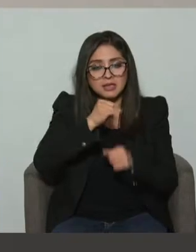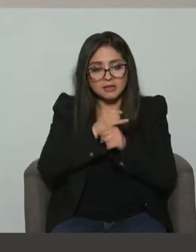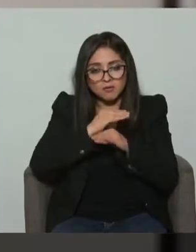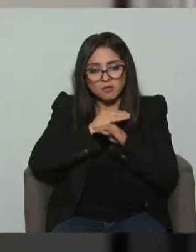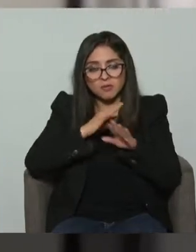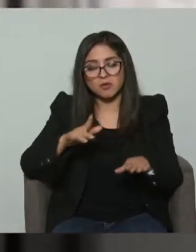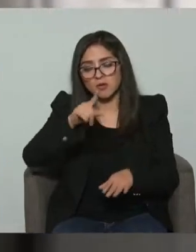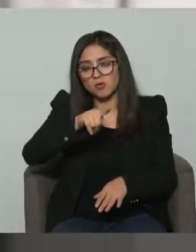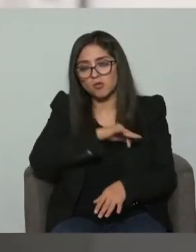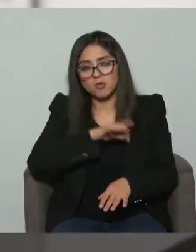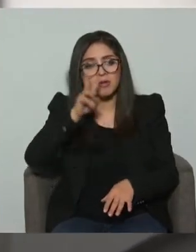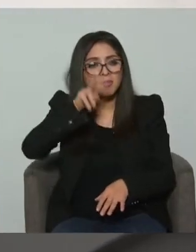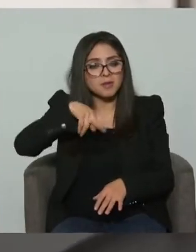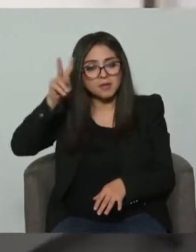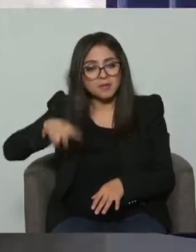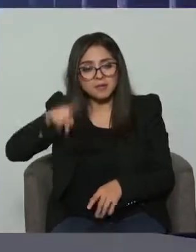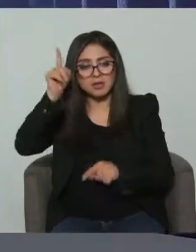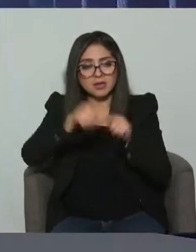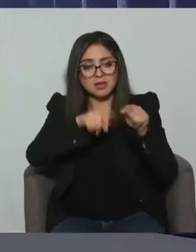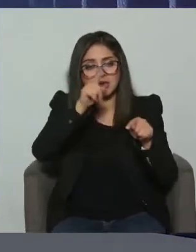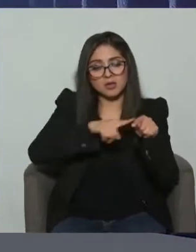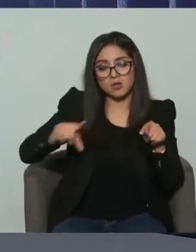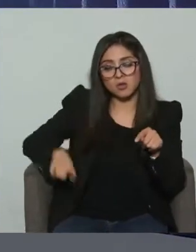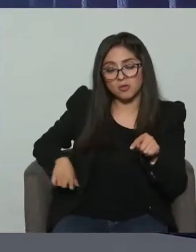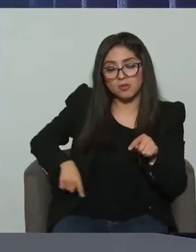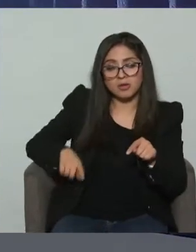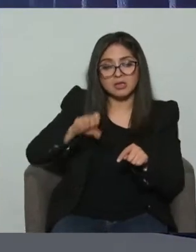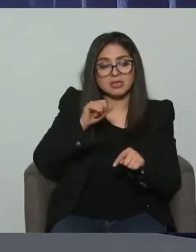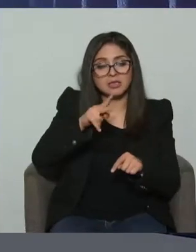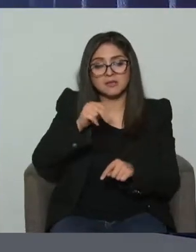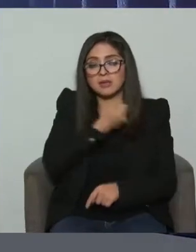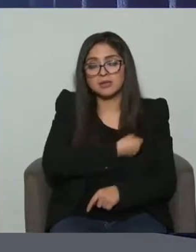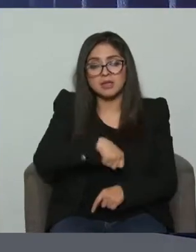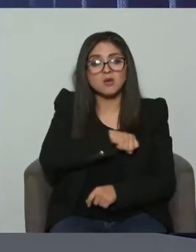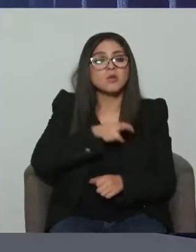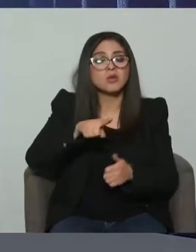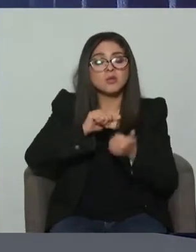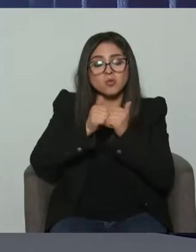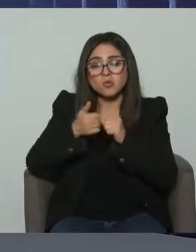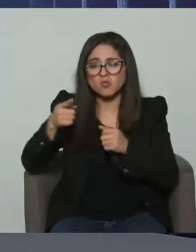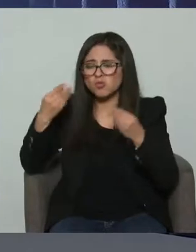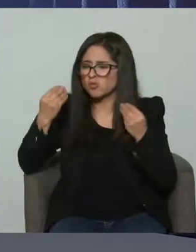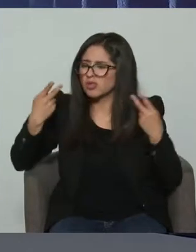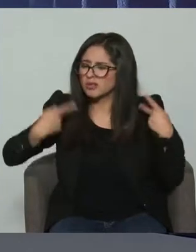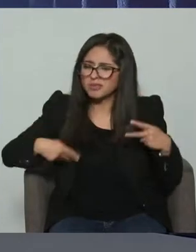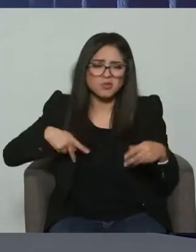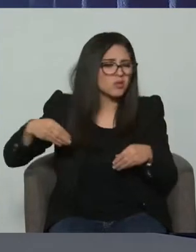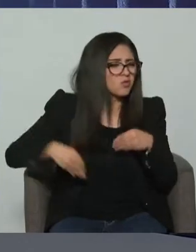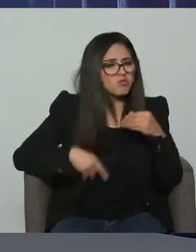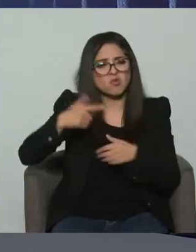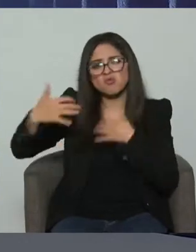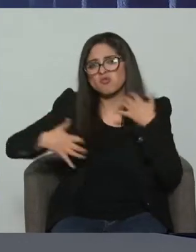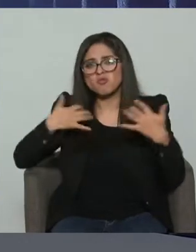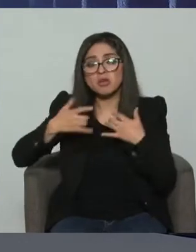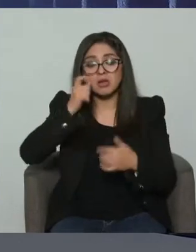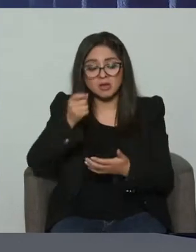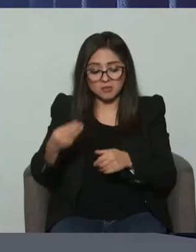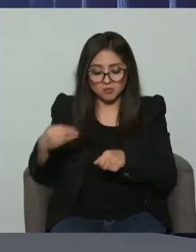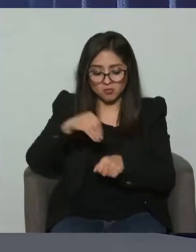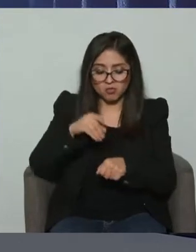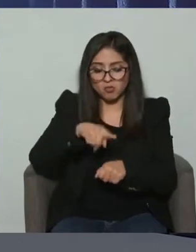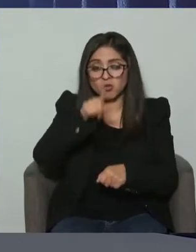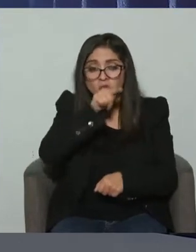así decirlo, que ha sufrido nuestro sistema de salud con todas las consecuencias que acarrean. Las quejas diariamente se registran en Twitter, en las